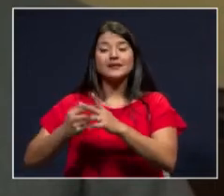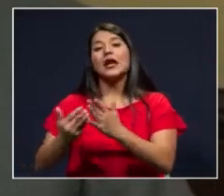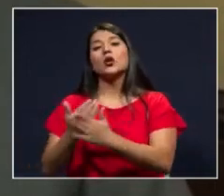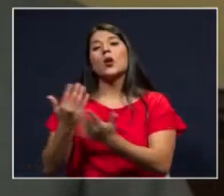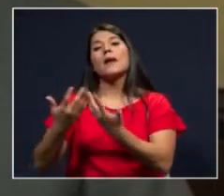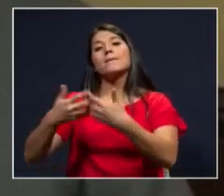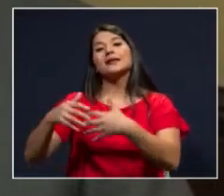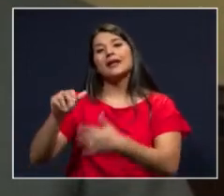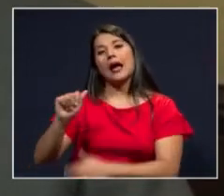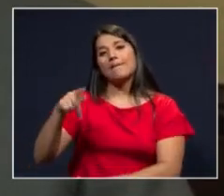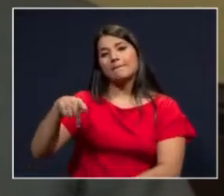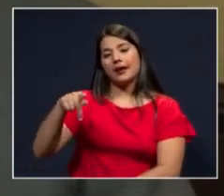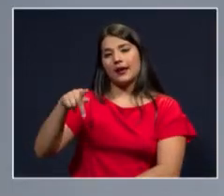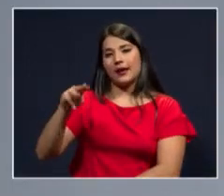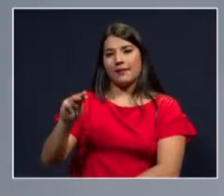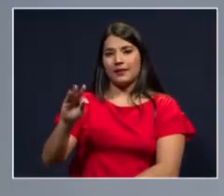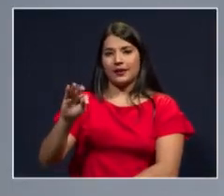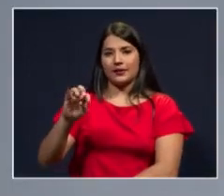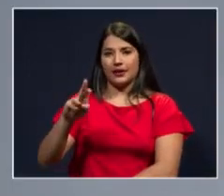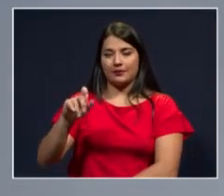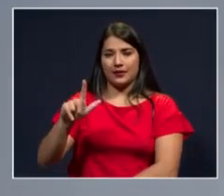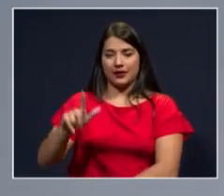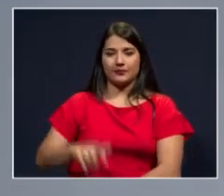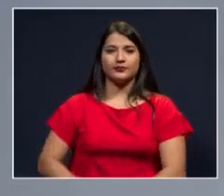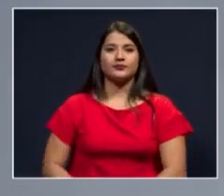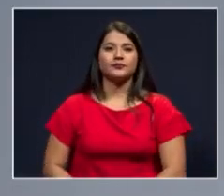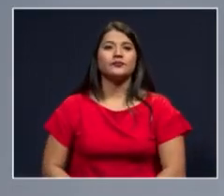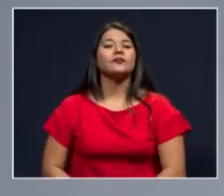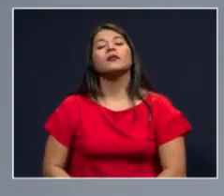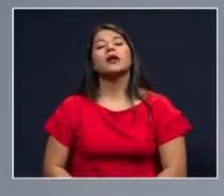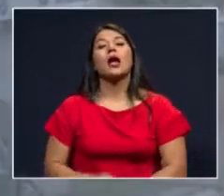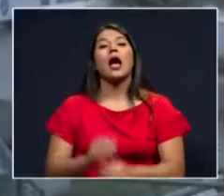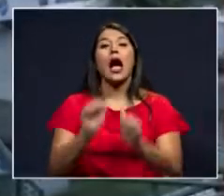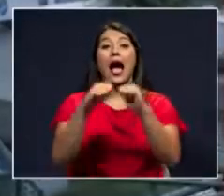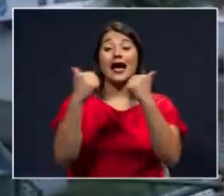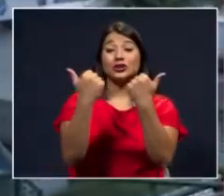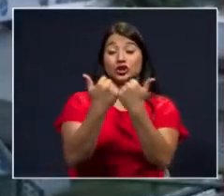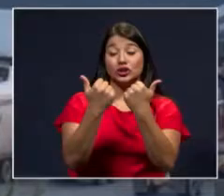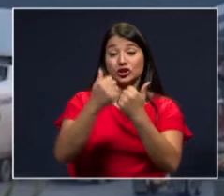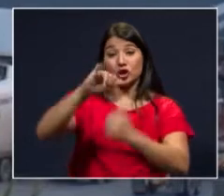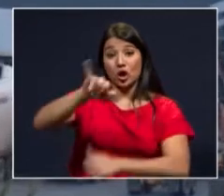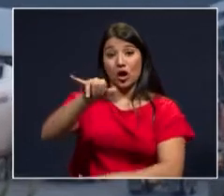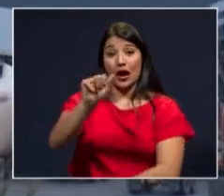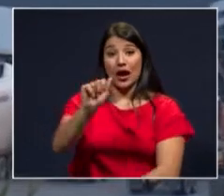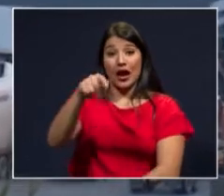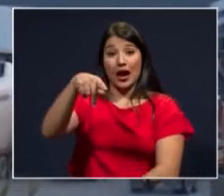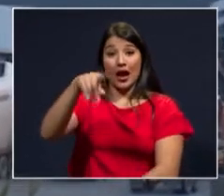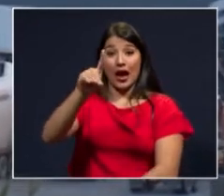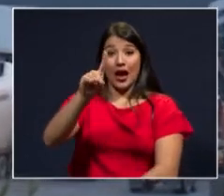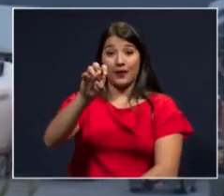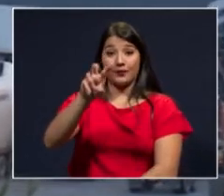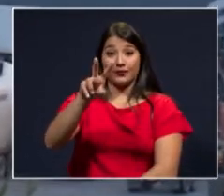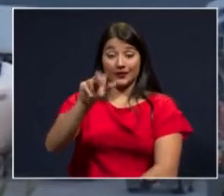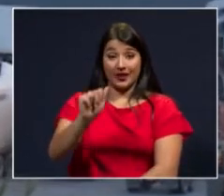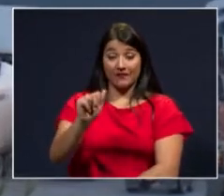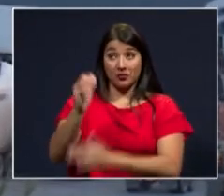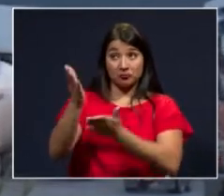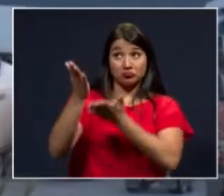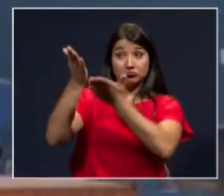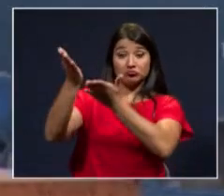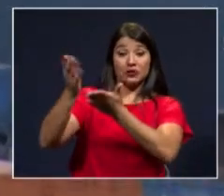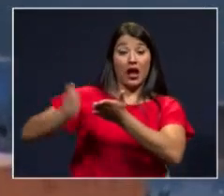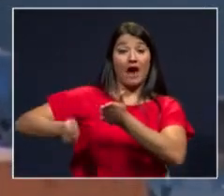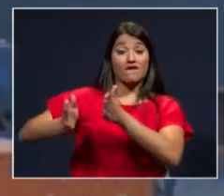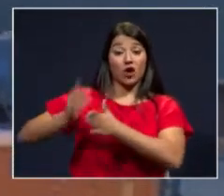TCM en Puerto Limón. La Asociación de Profesionales de Habdeba pondrá en manos de la Procuraduría General de la